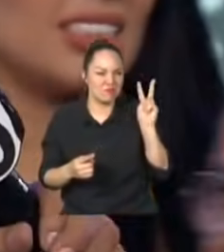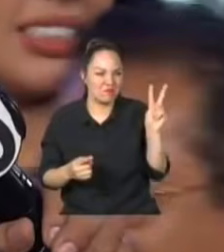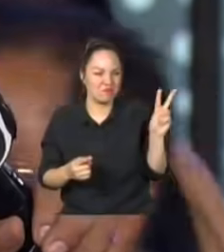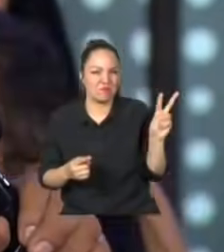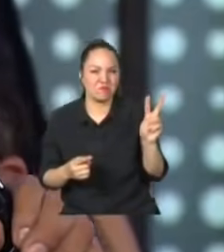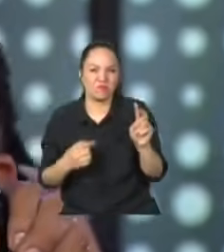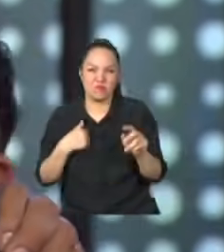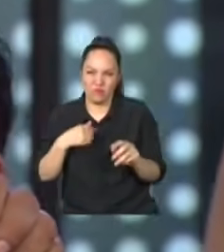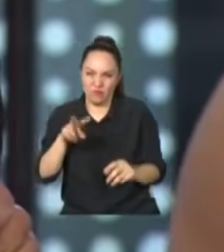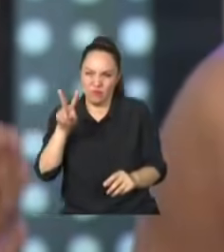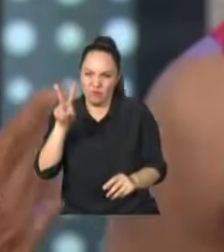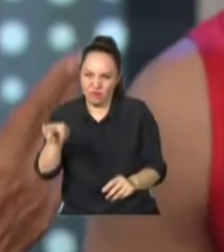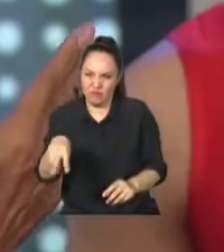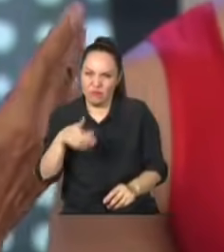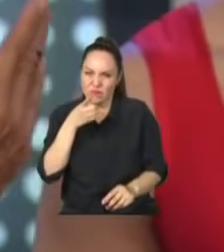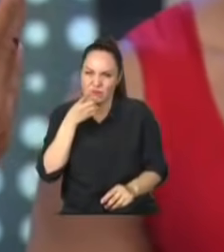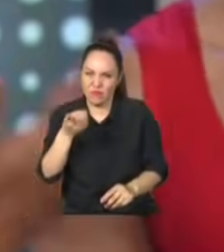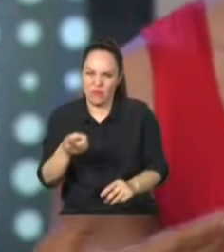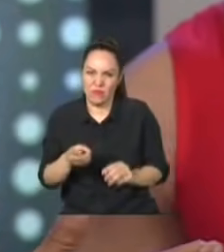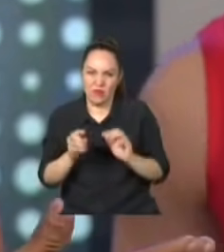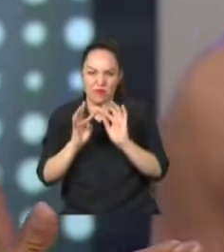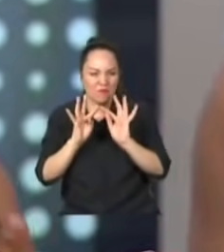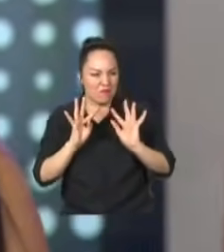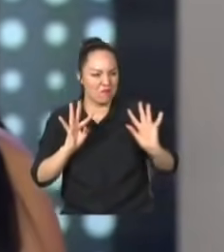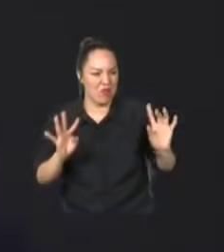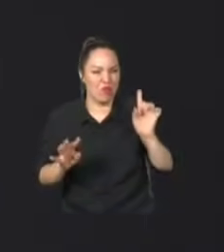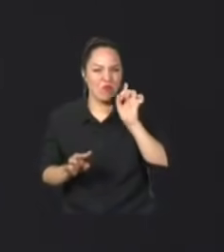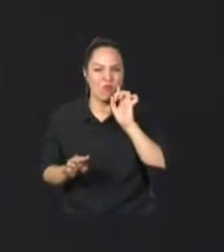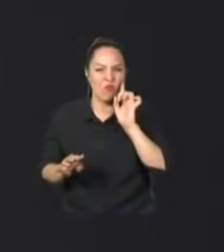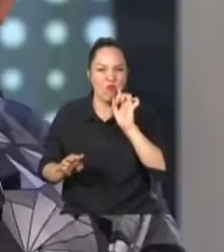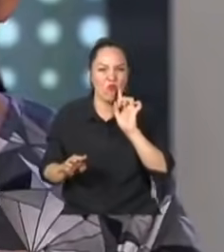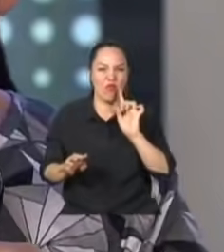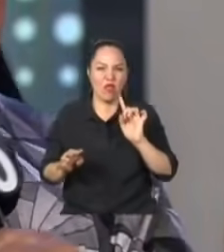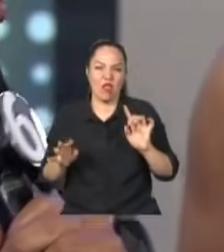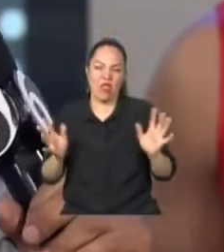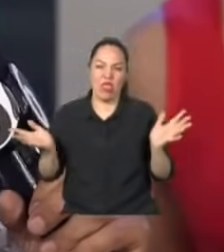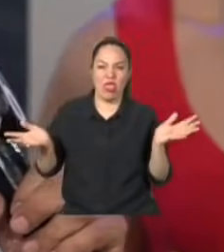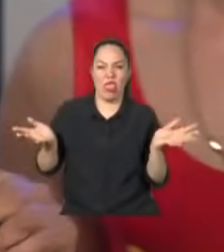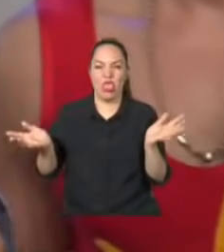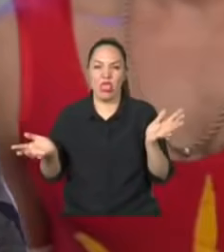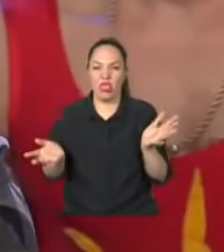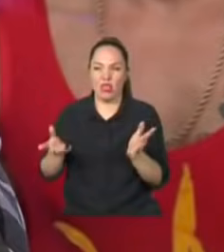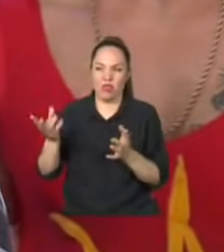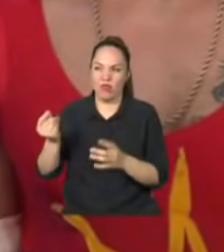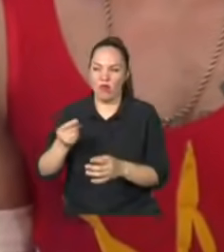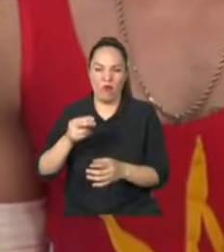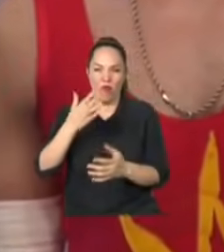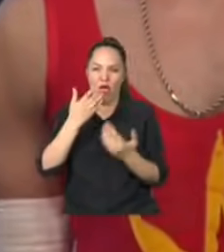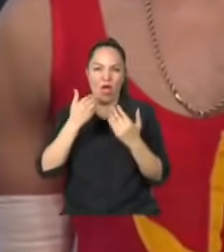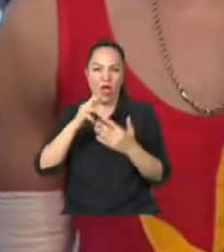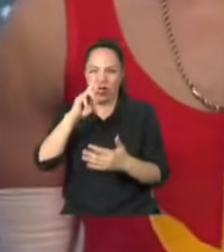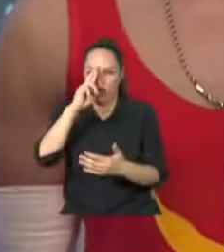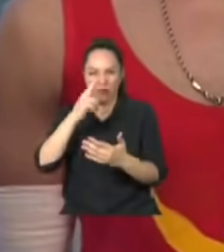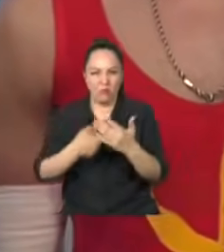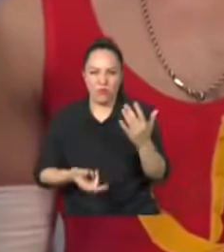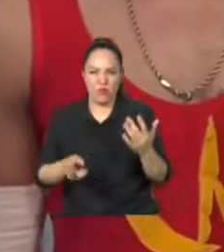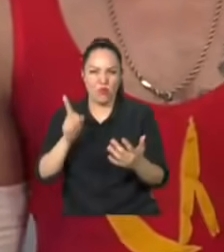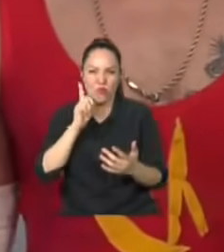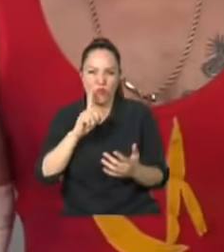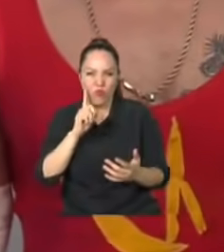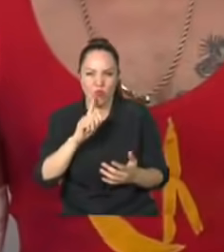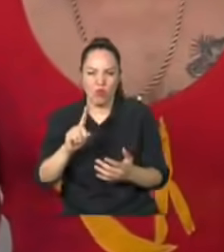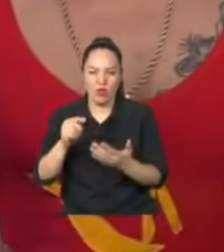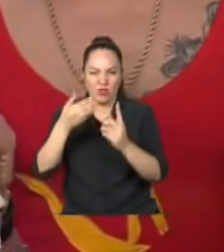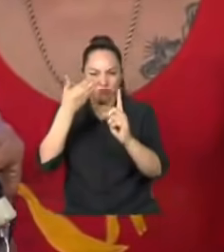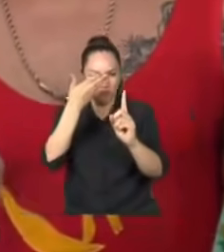decir, mujeres ofrecidas, respeten al caballero. Él es el titular y el conductor de